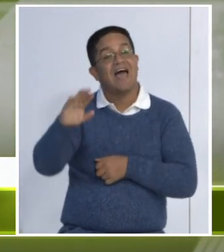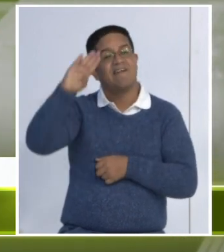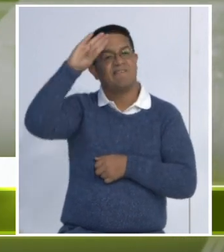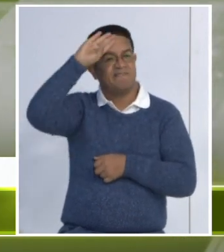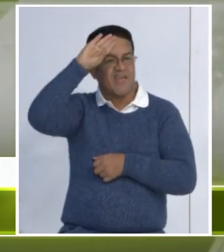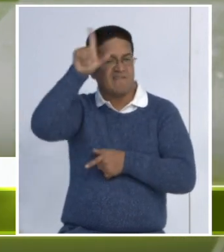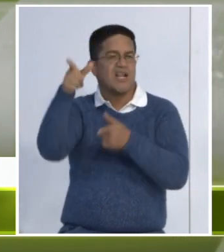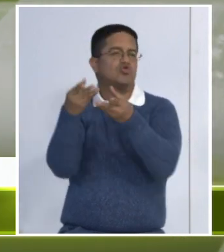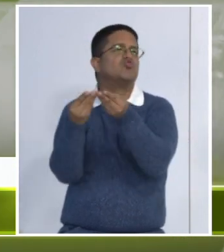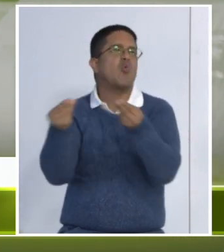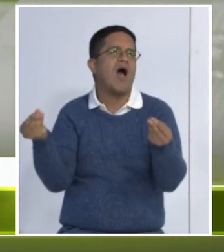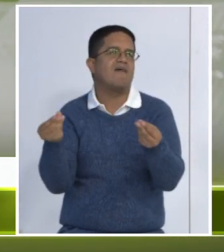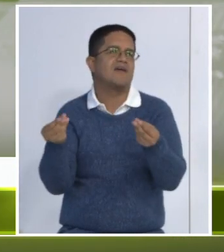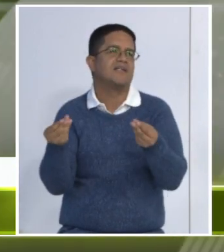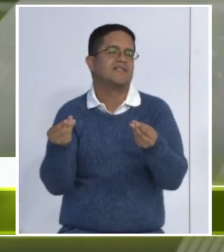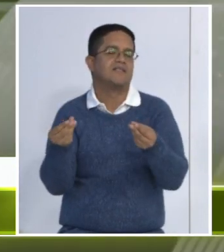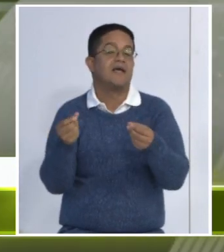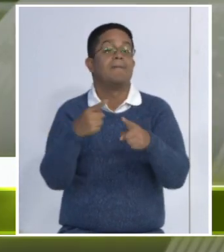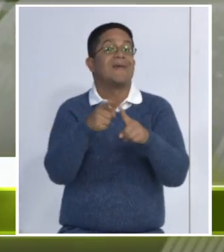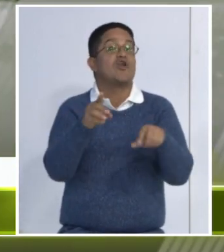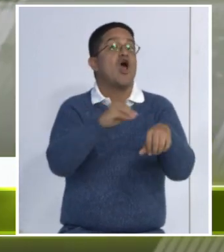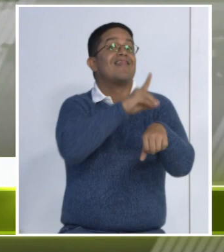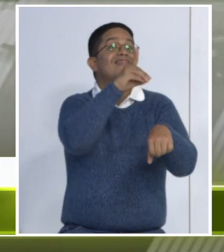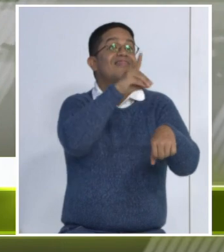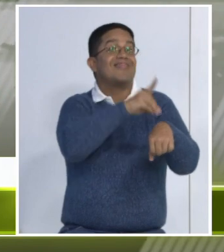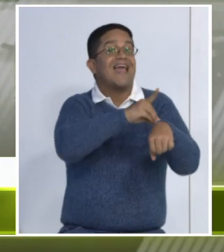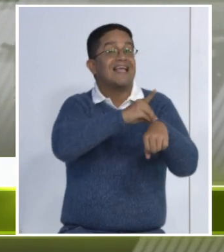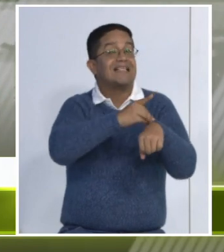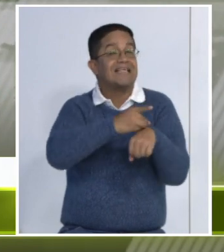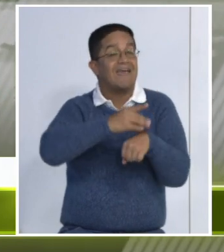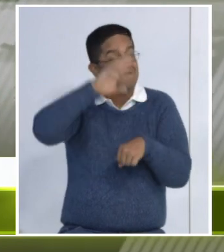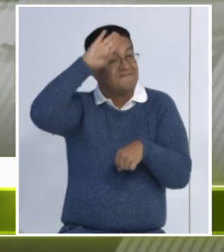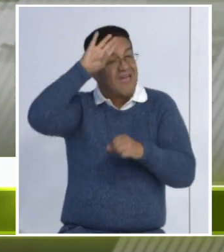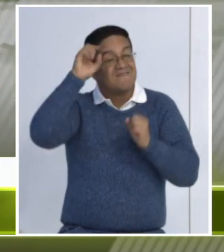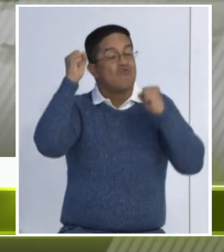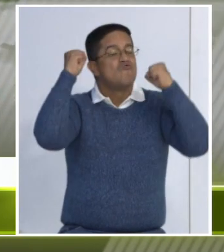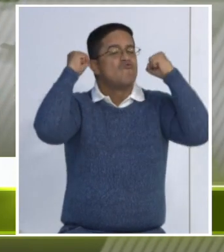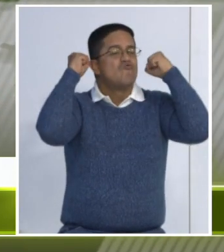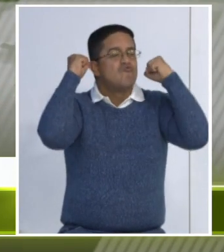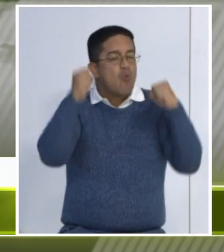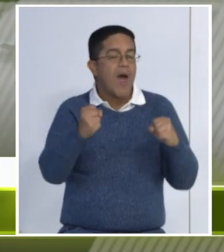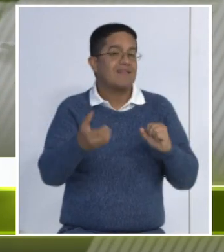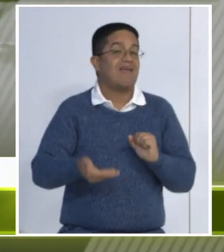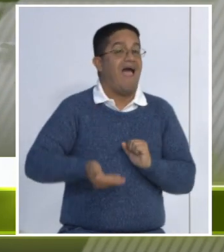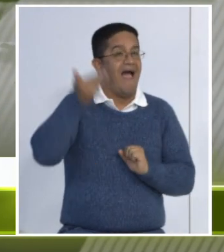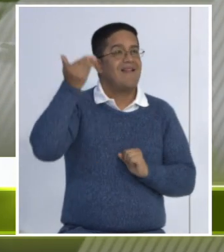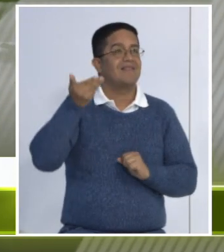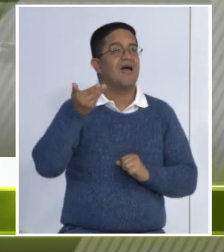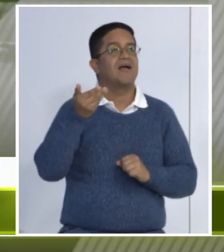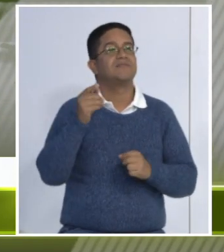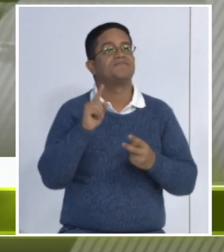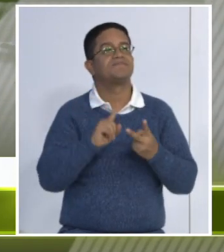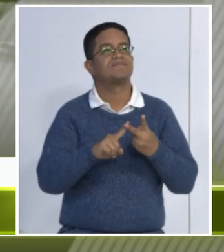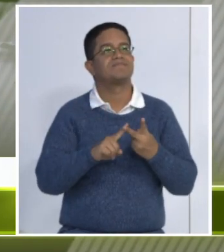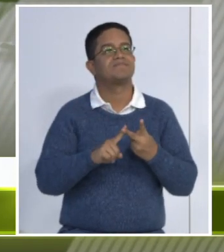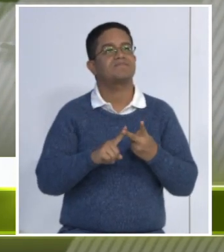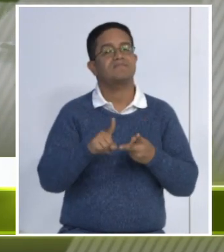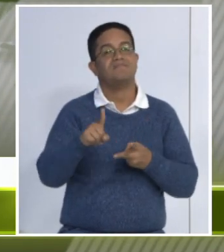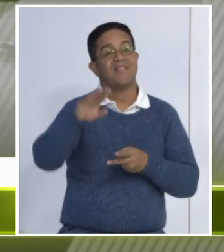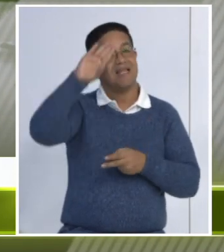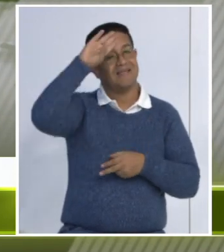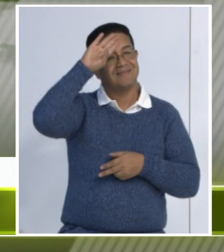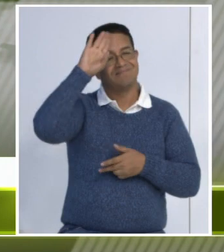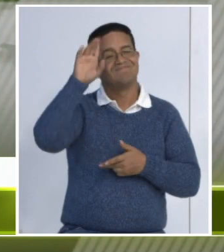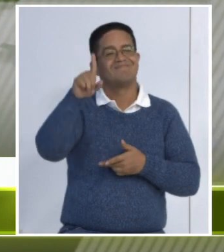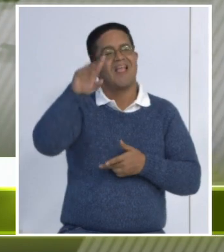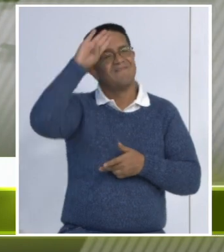menos alta que el dengue. El dengue se caracteriza por tener esa fiebre un poco alta. De hecho, es denominada la fiebre rompehueso